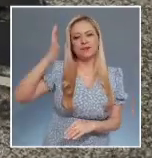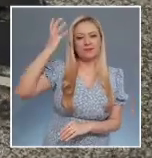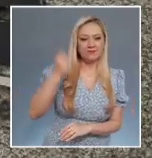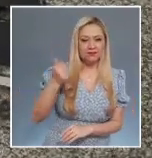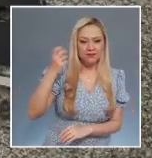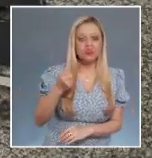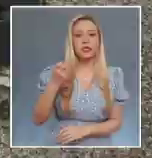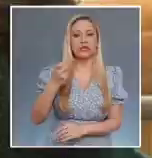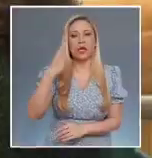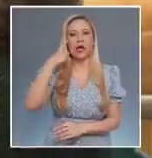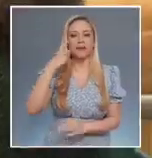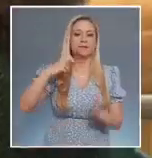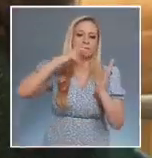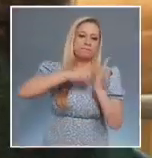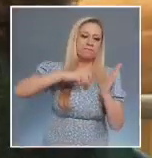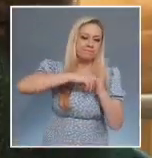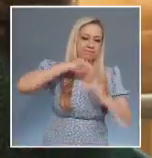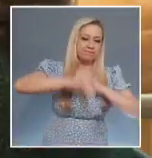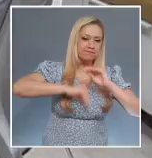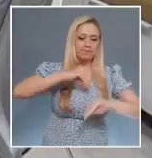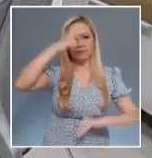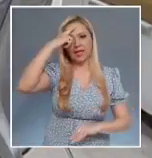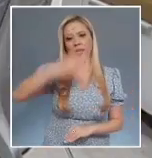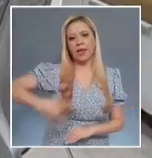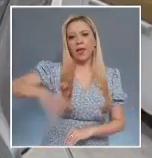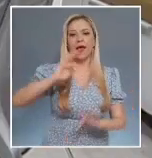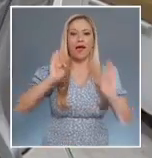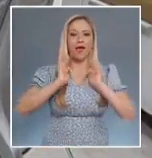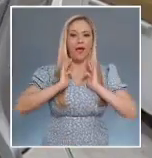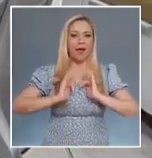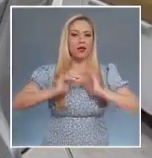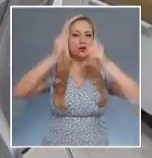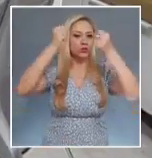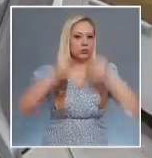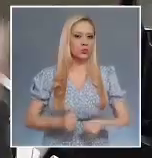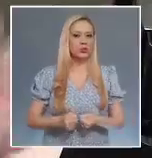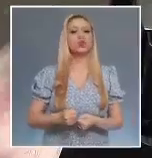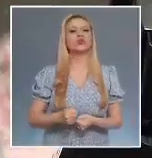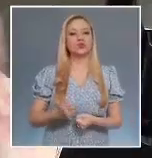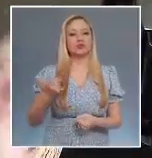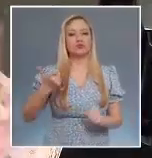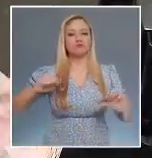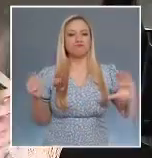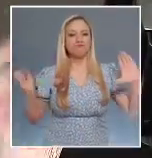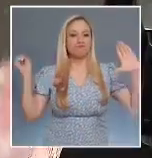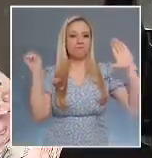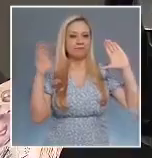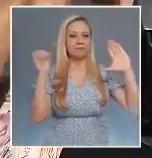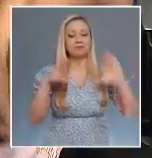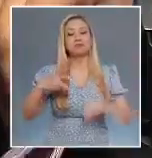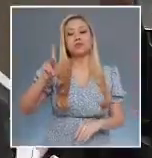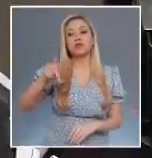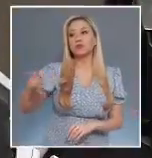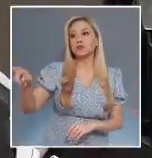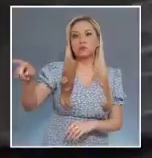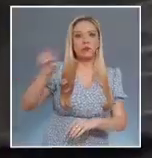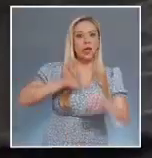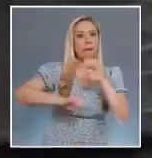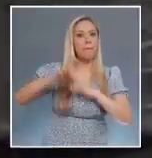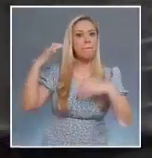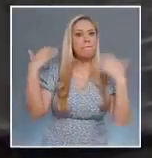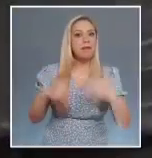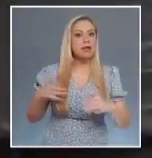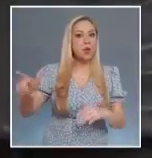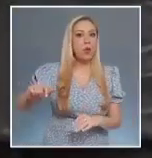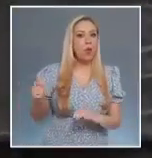garantizar la seguridad en sus operaciones ante la renuencia de la empresa se inició el proceso sancionador y